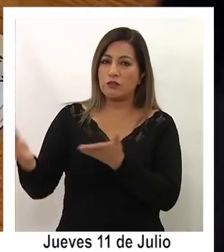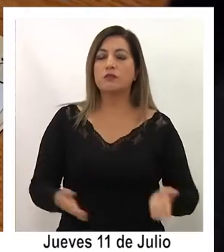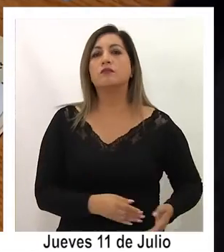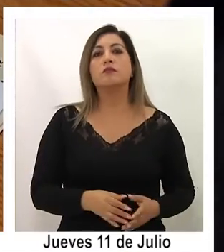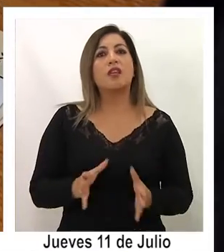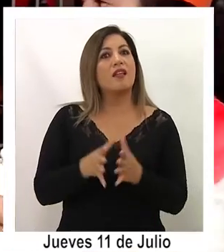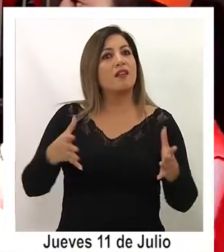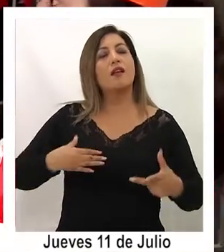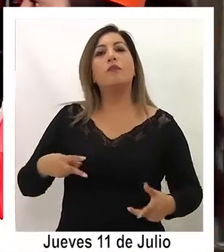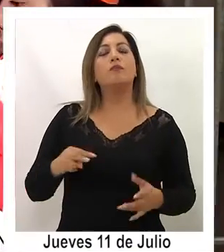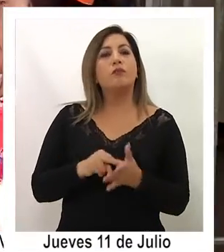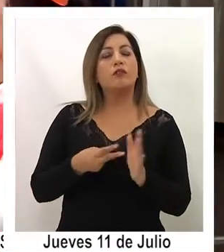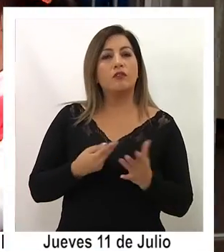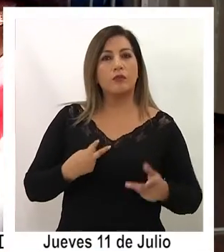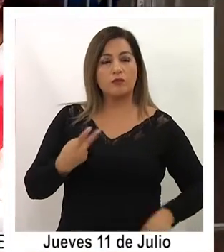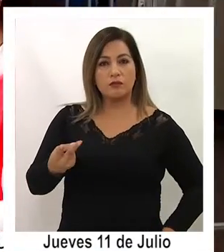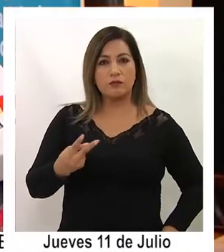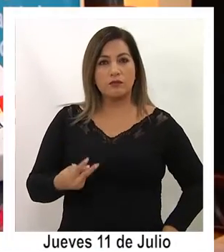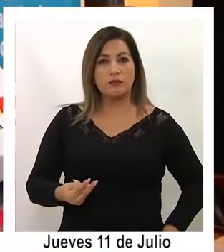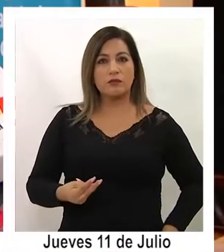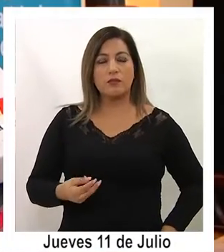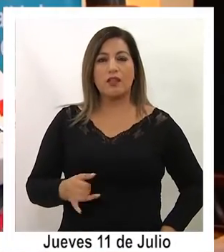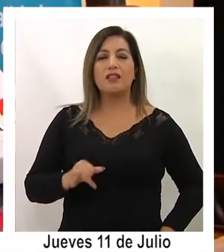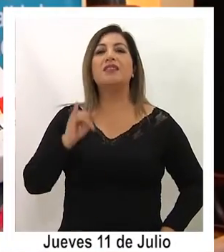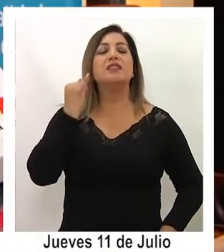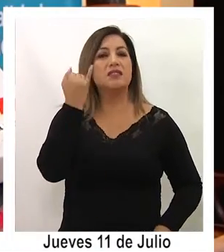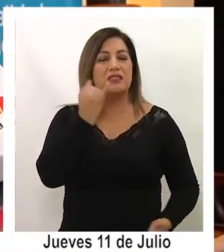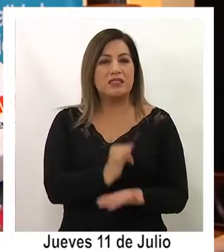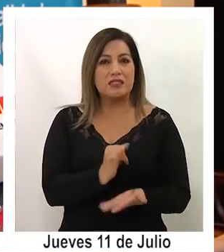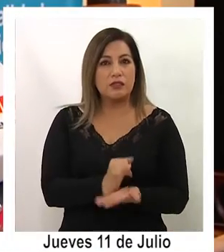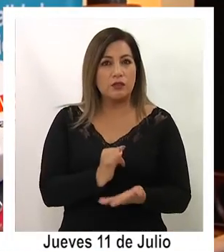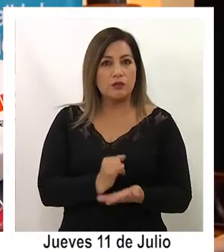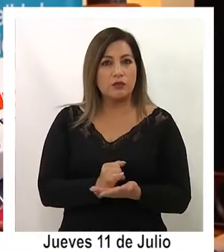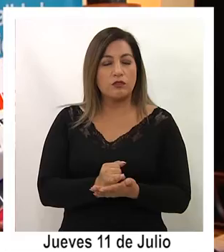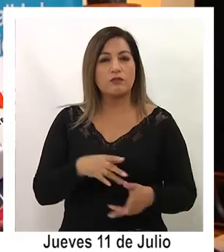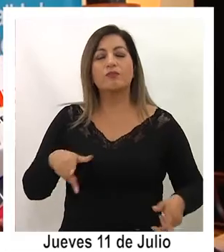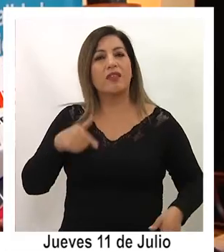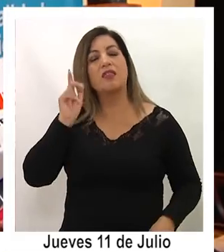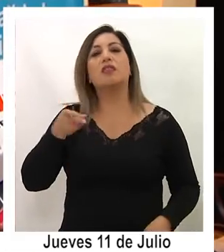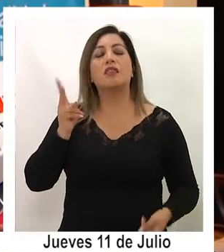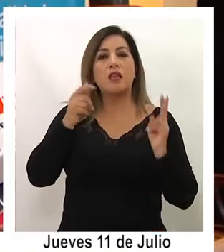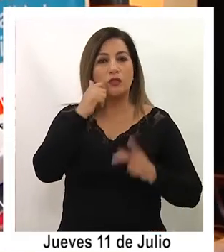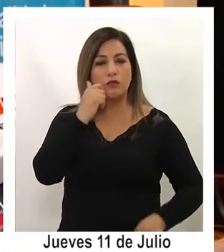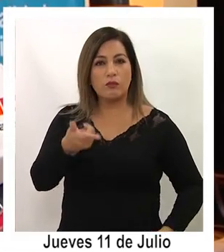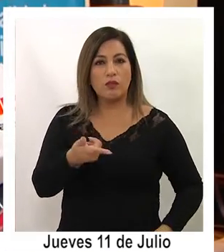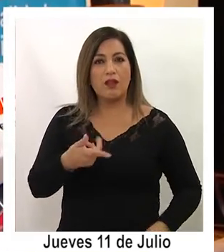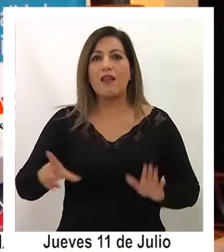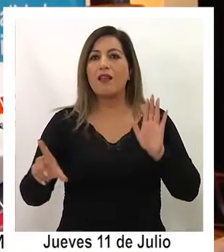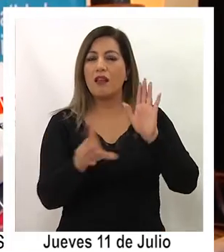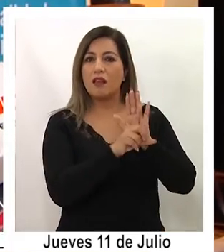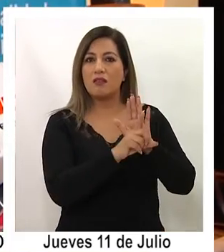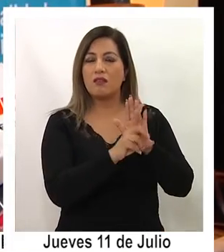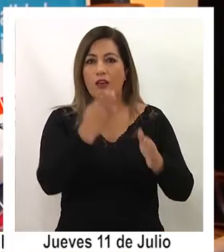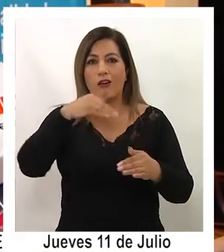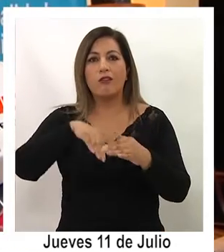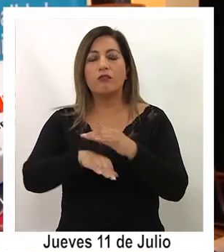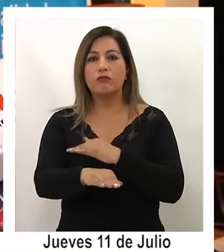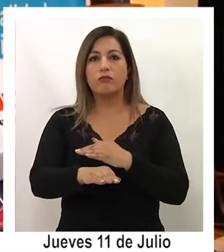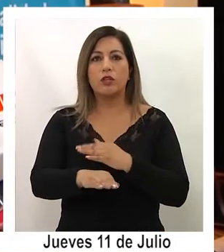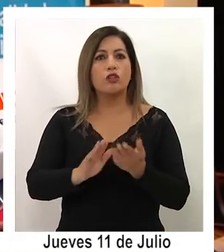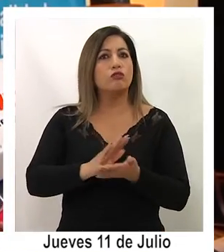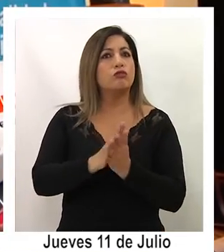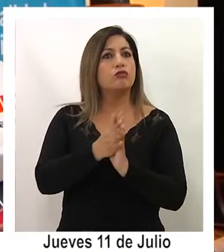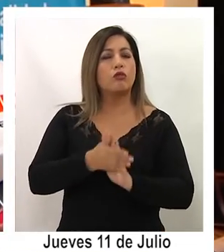El gran problema que yo lo veo desde el INDH, pero también como abogada, es que las leyes ingresan bastante bien